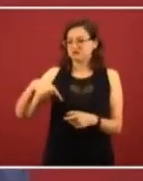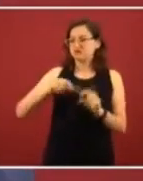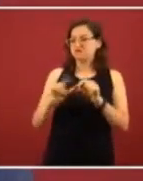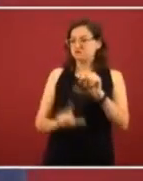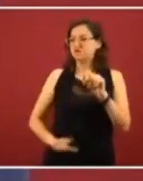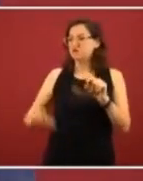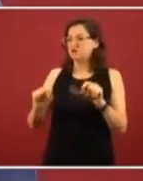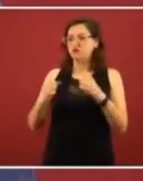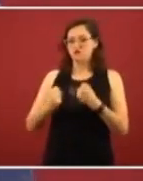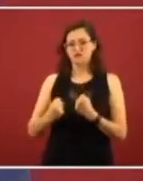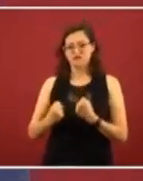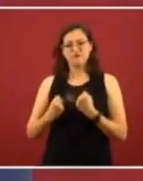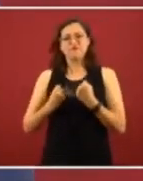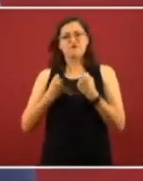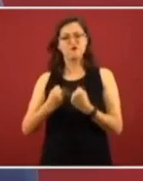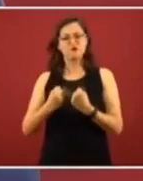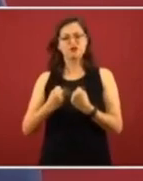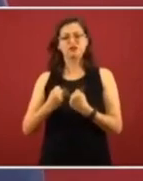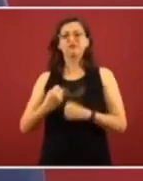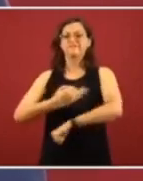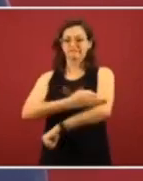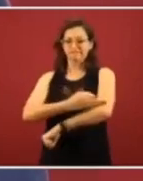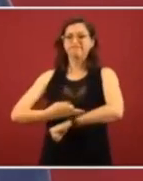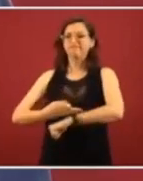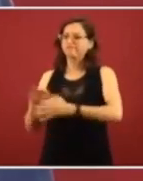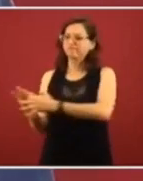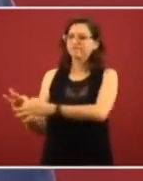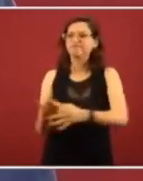fortaleza que es la familia.